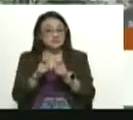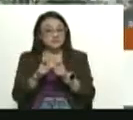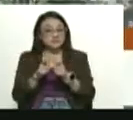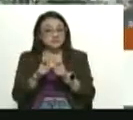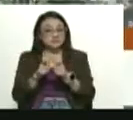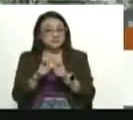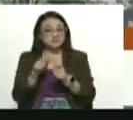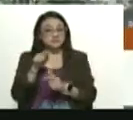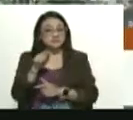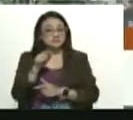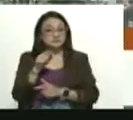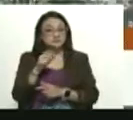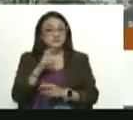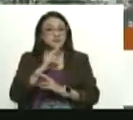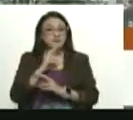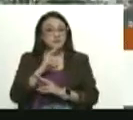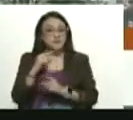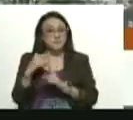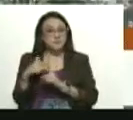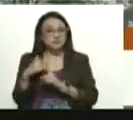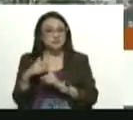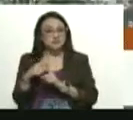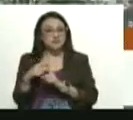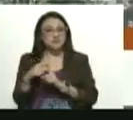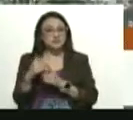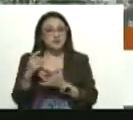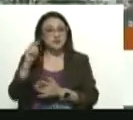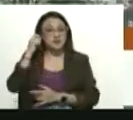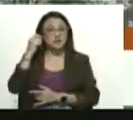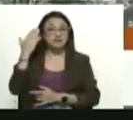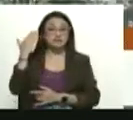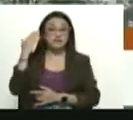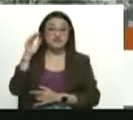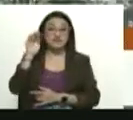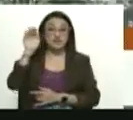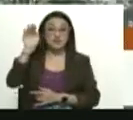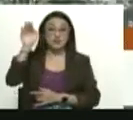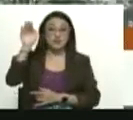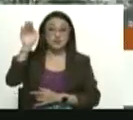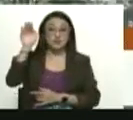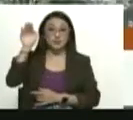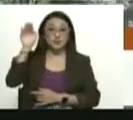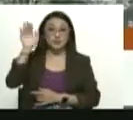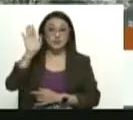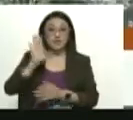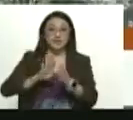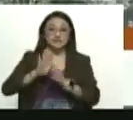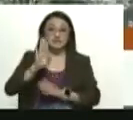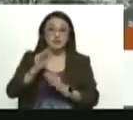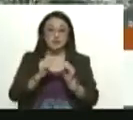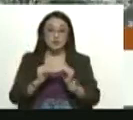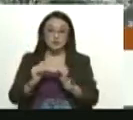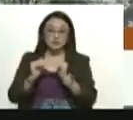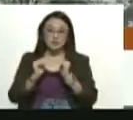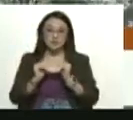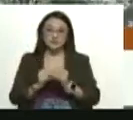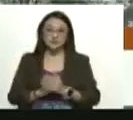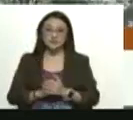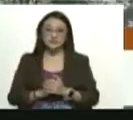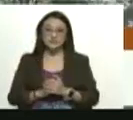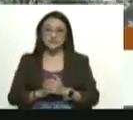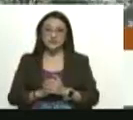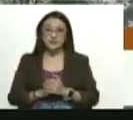producir muchos frutos y que va a ser recordada en el futuro como un hito del desarrollo sostenible. Y